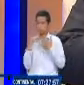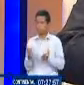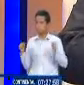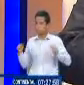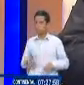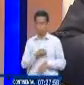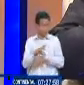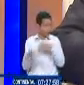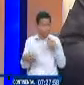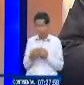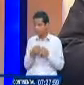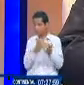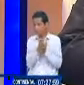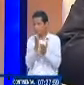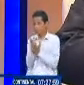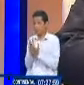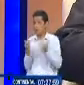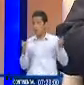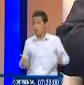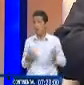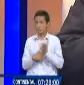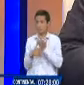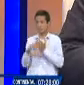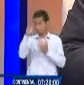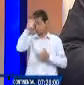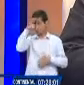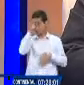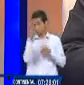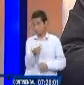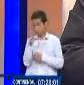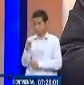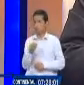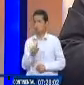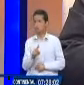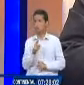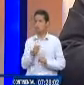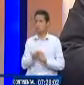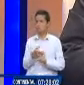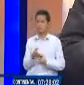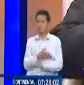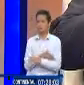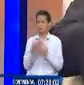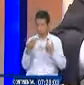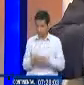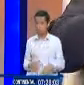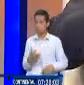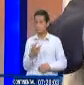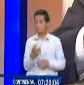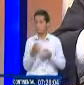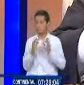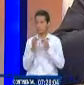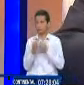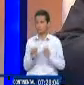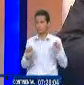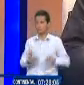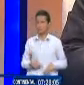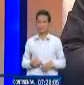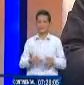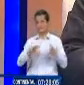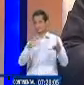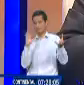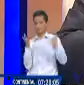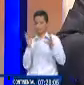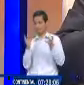toda la institucionalidad tenemos ya un ministerio de minería que fue creado hace poco más de un mes el 13 de febrero obviamente hay que darle una lógica